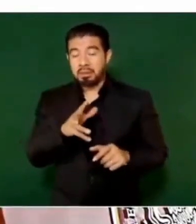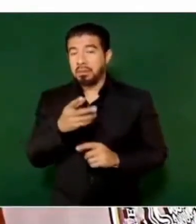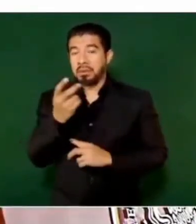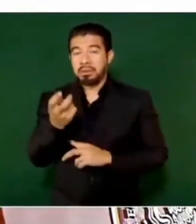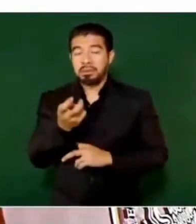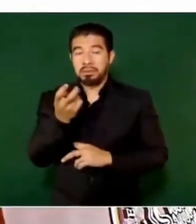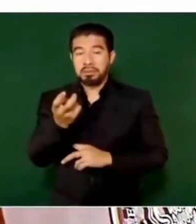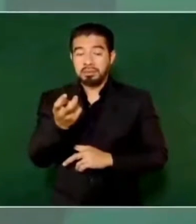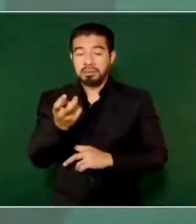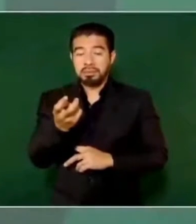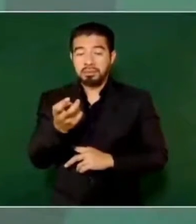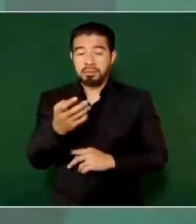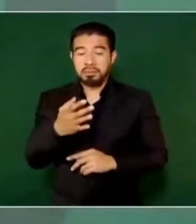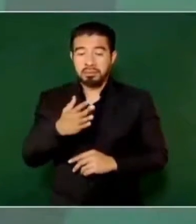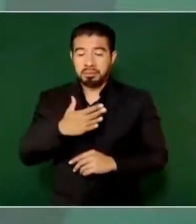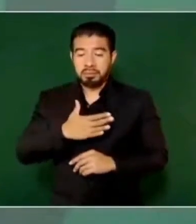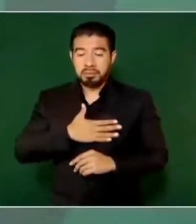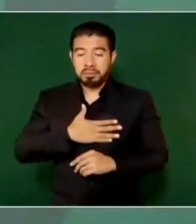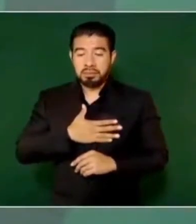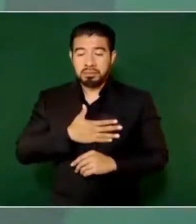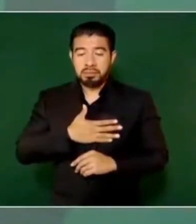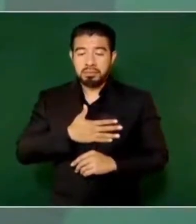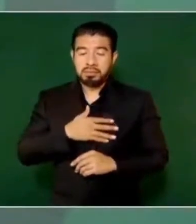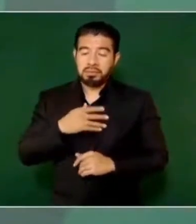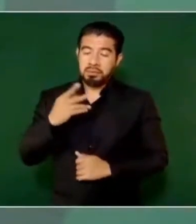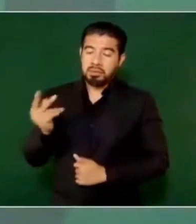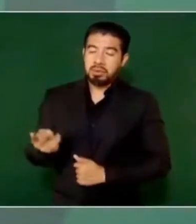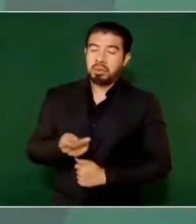hace poco le hice una pregunta